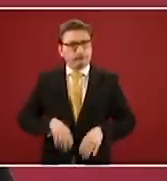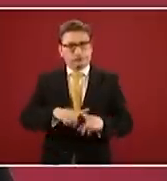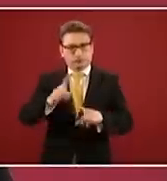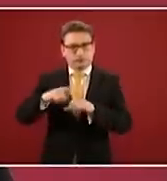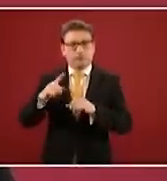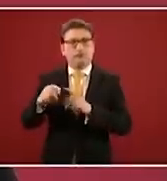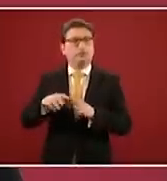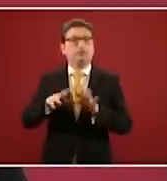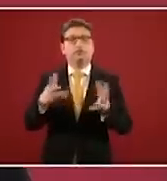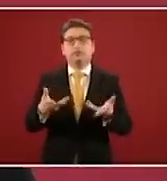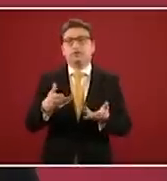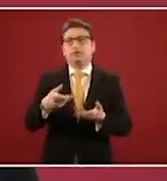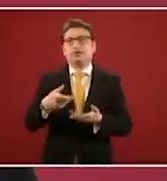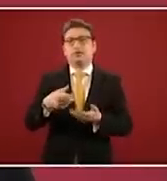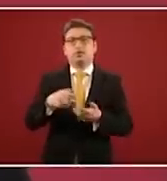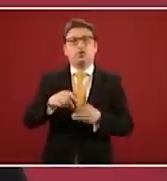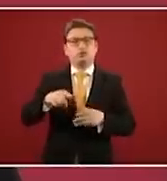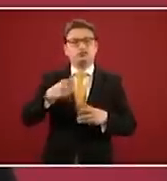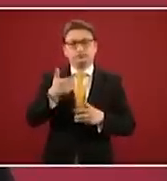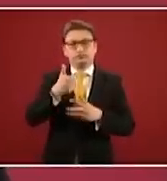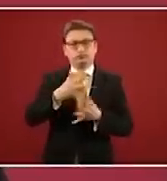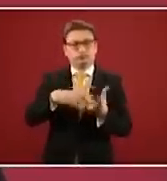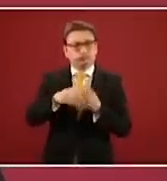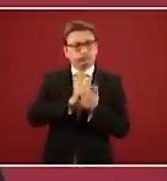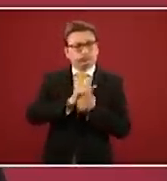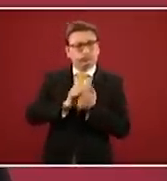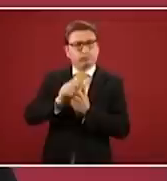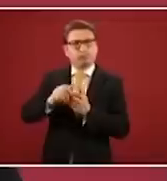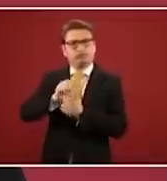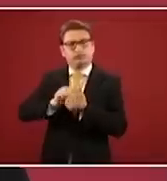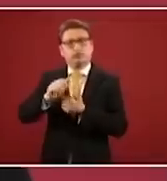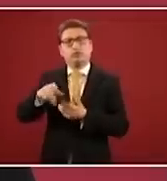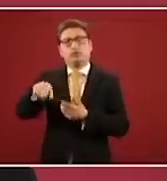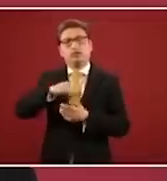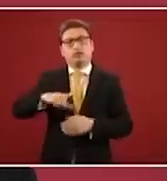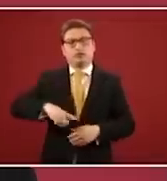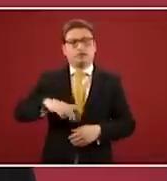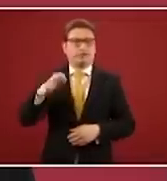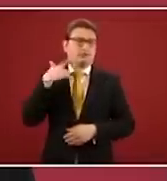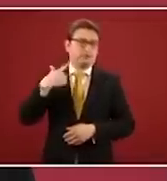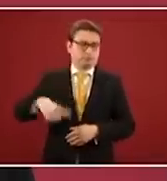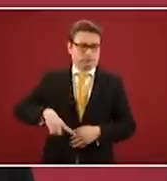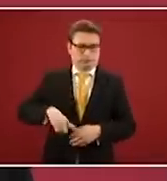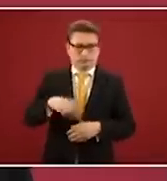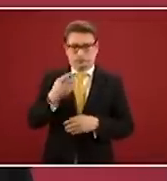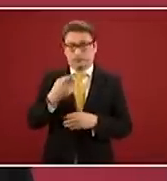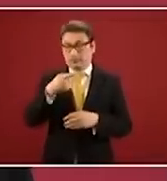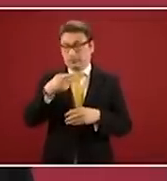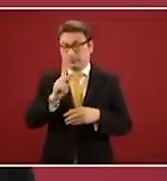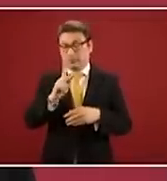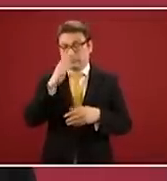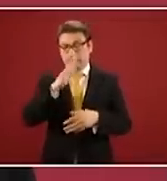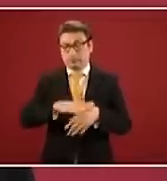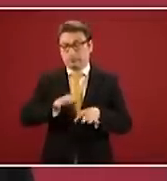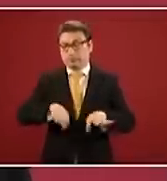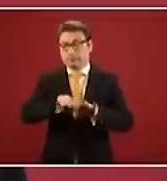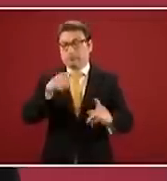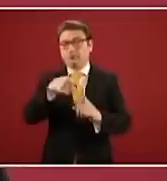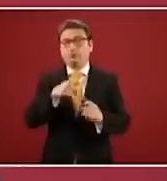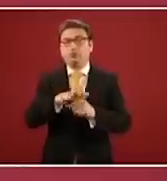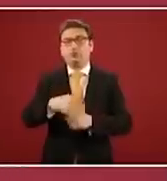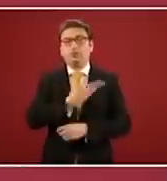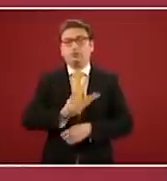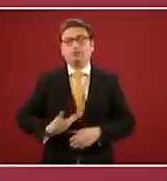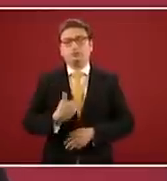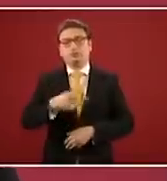los ámbitos de los gobiernos anteriores. Pero creo que la parte central aquí es que la política del presidente